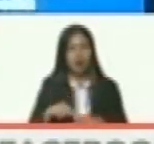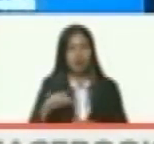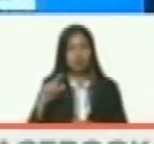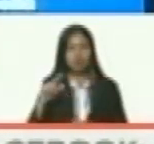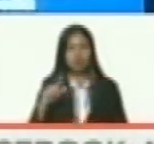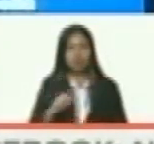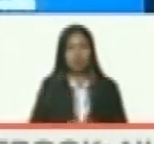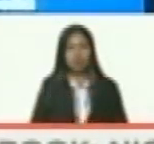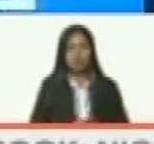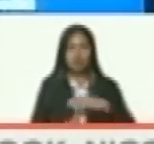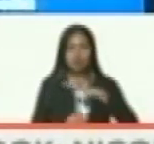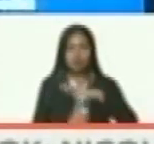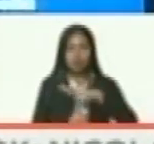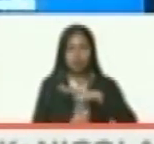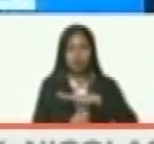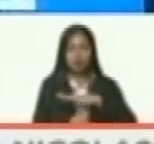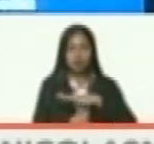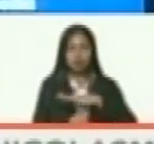contar.